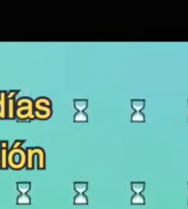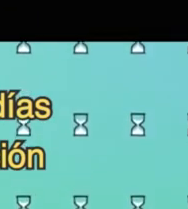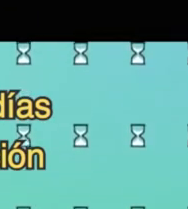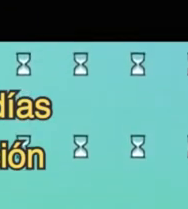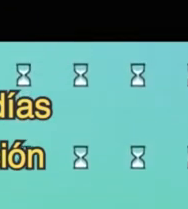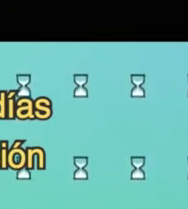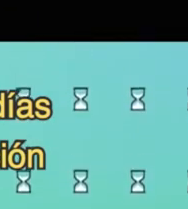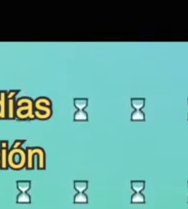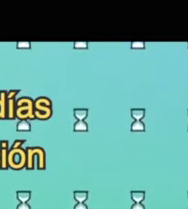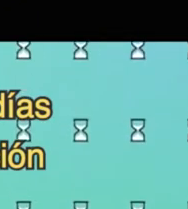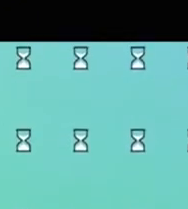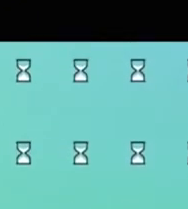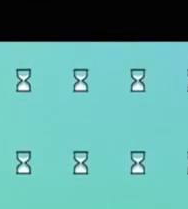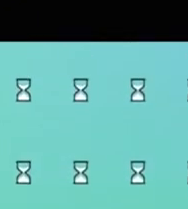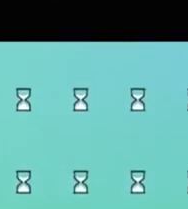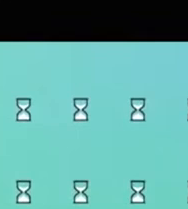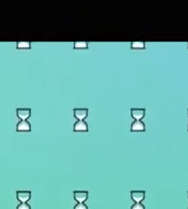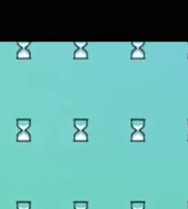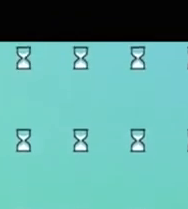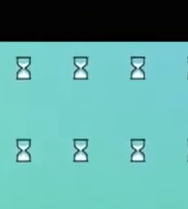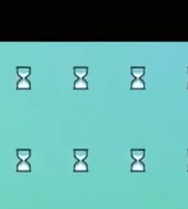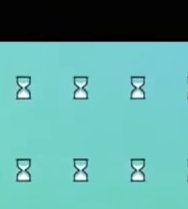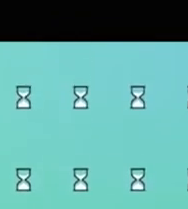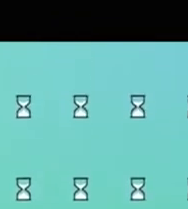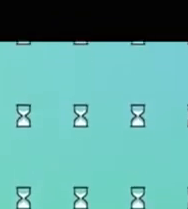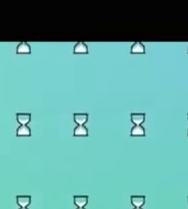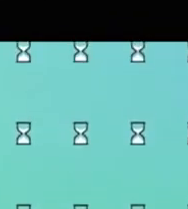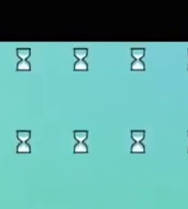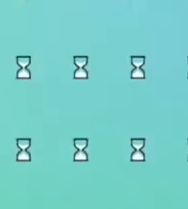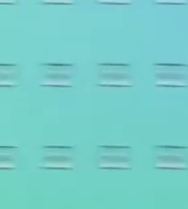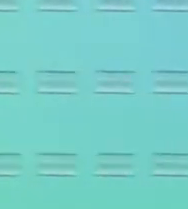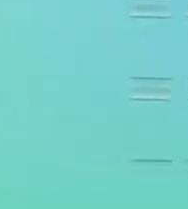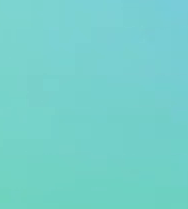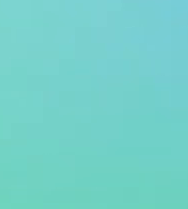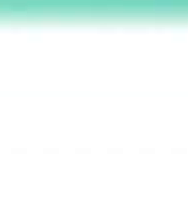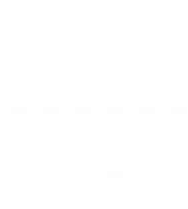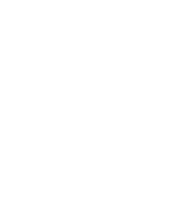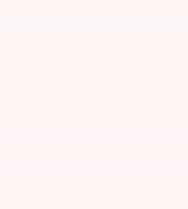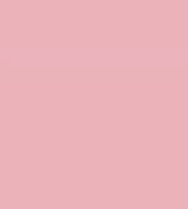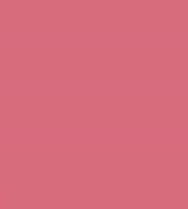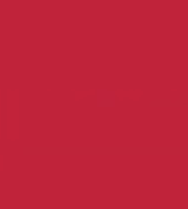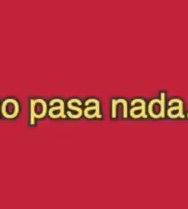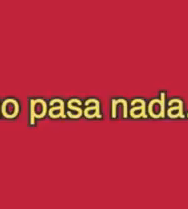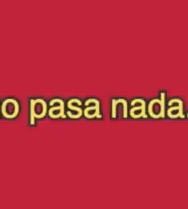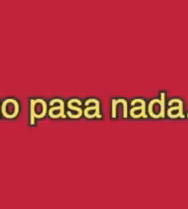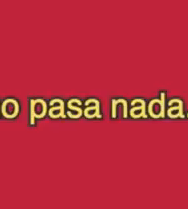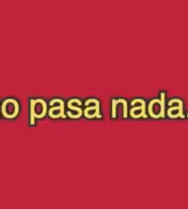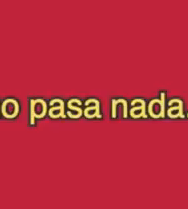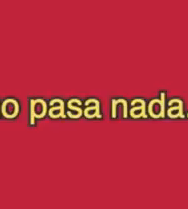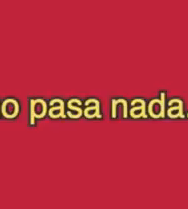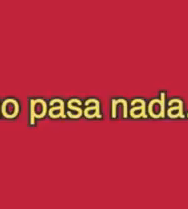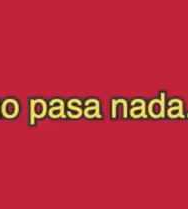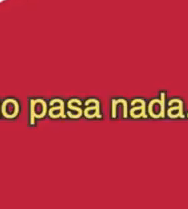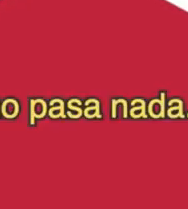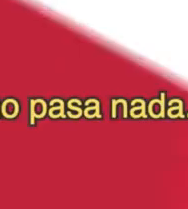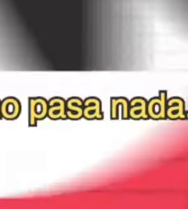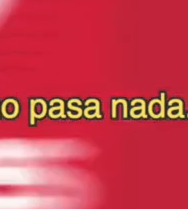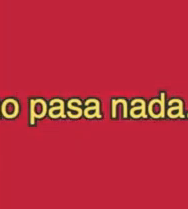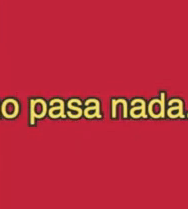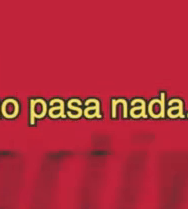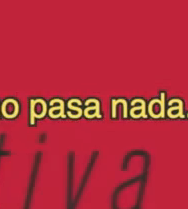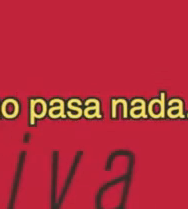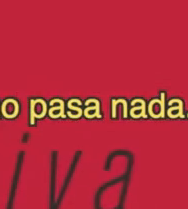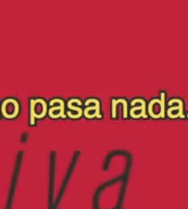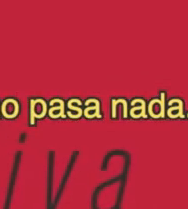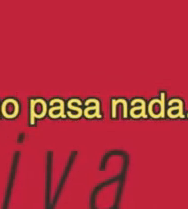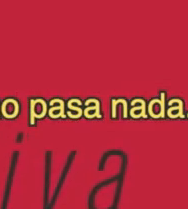relación de riesgo o sin protección. Mientras antes la tomes, la eficacia es mejor. La anticoncepción de emergencia no es